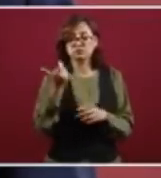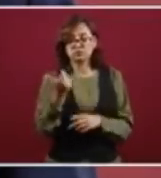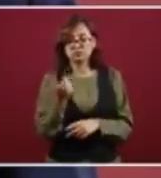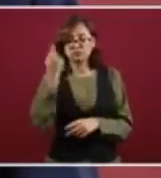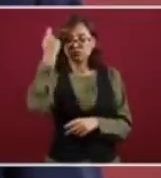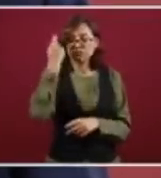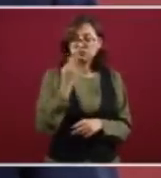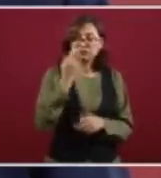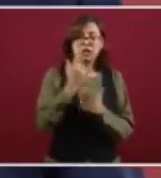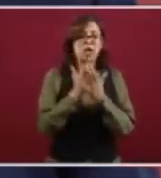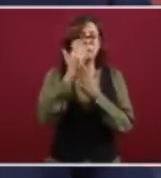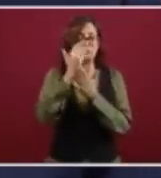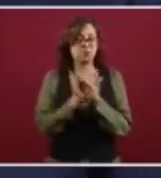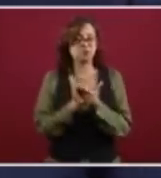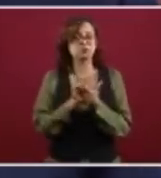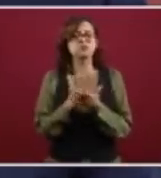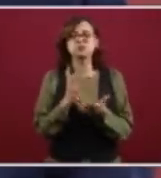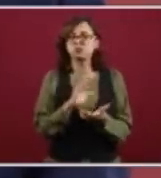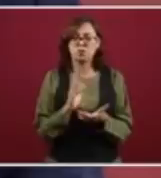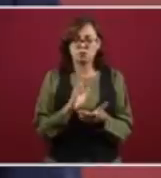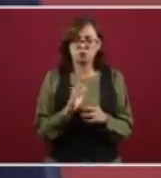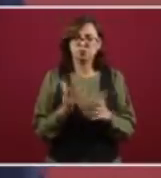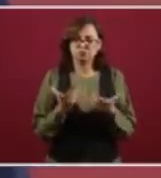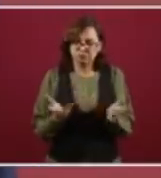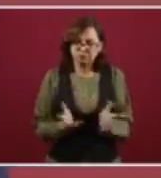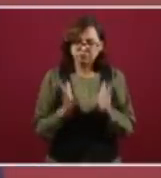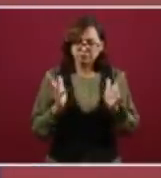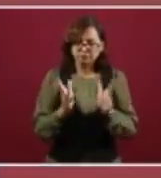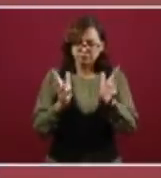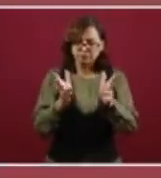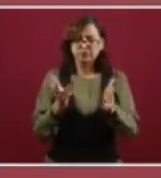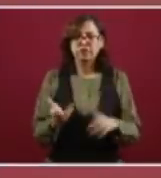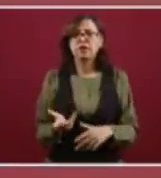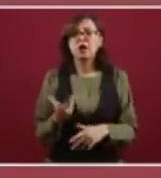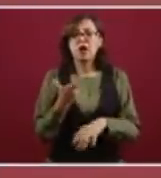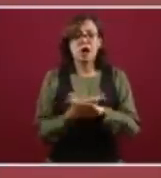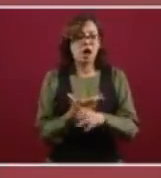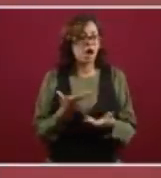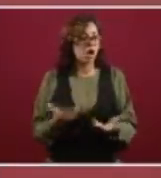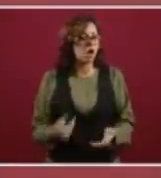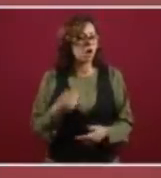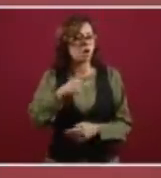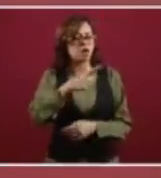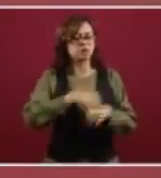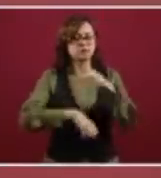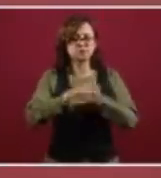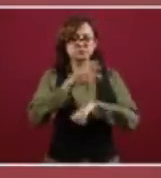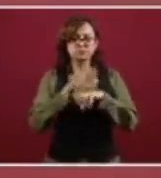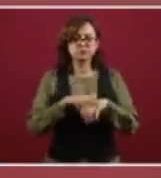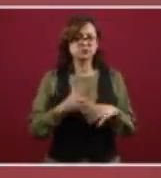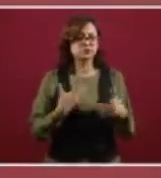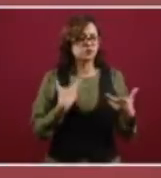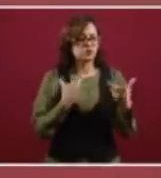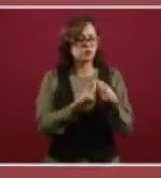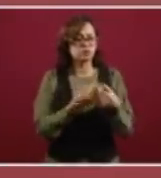Ahora hay condiciones favorables. Los empresarios con los que nos estamos